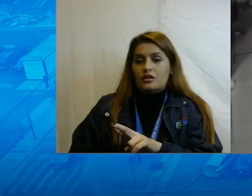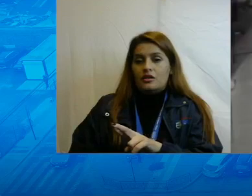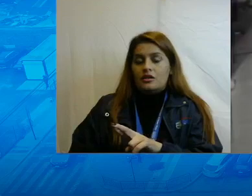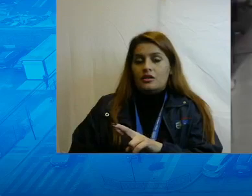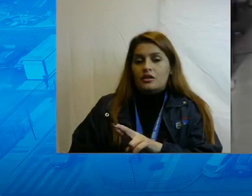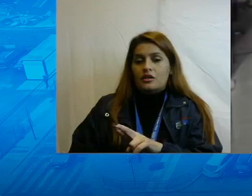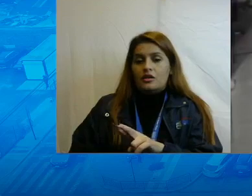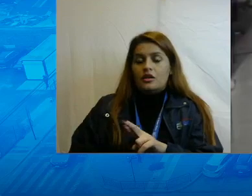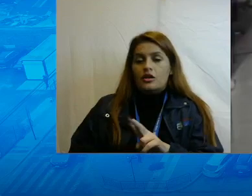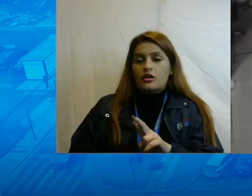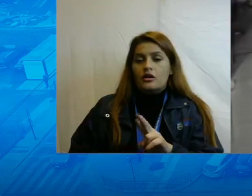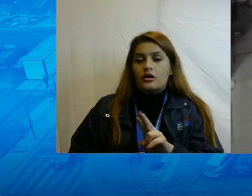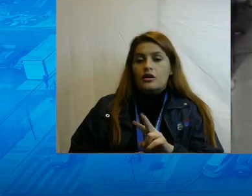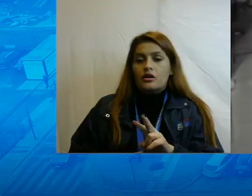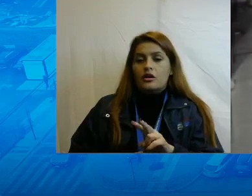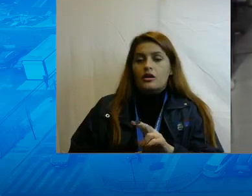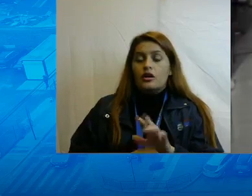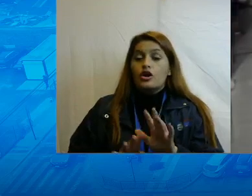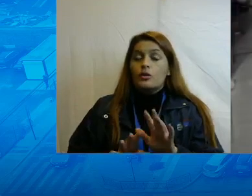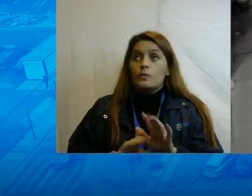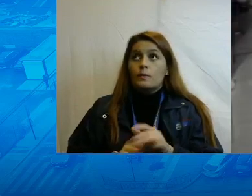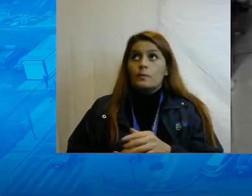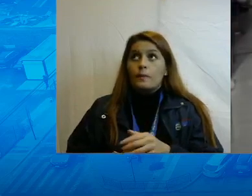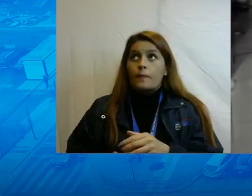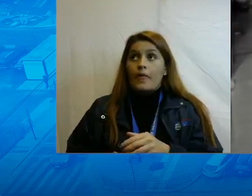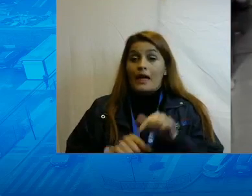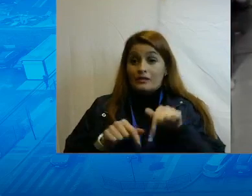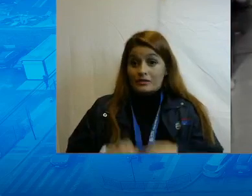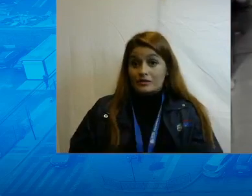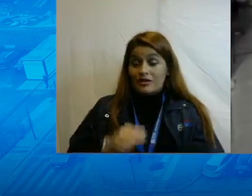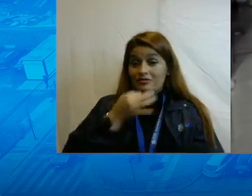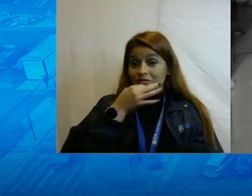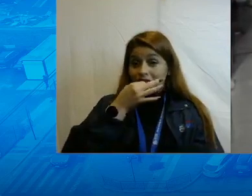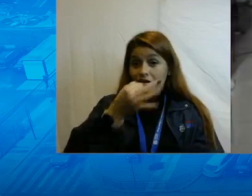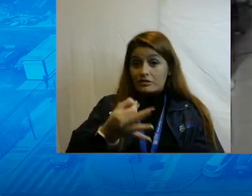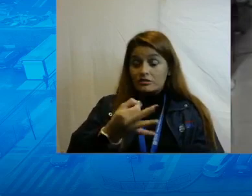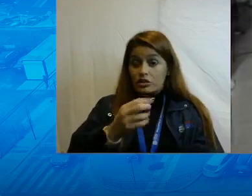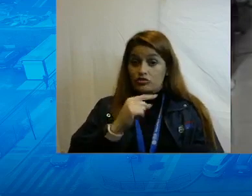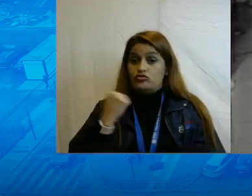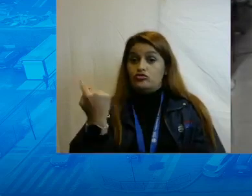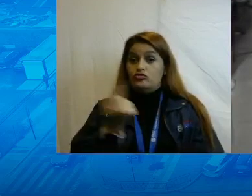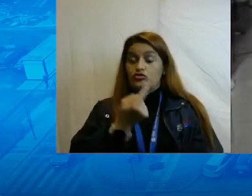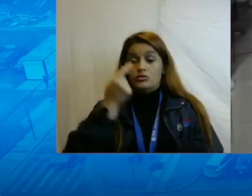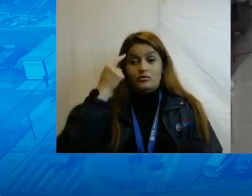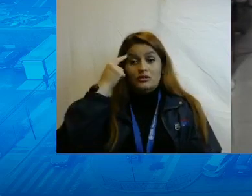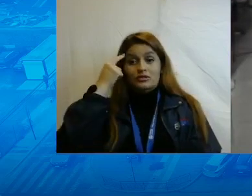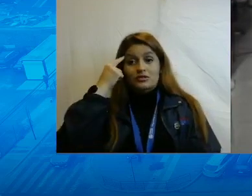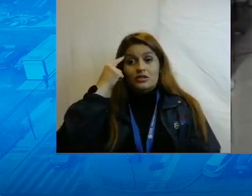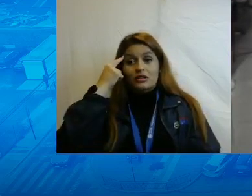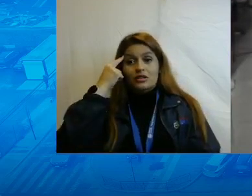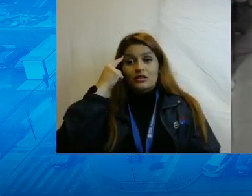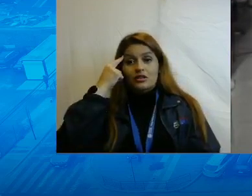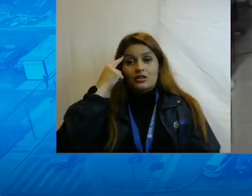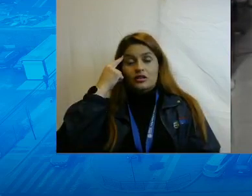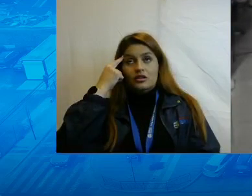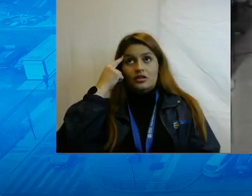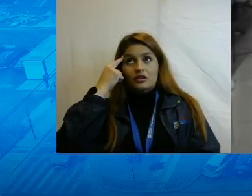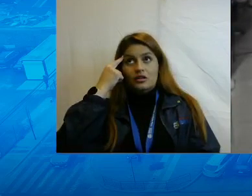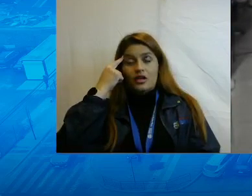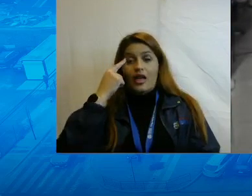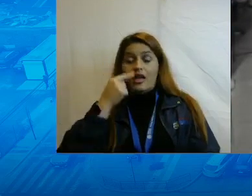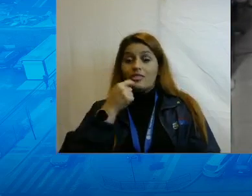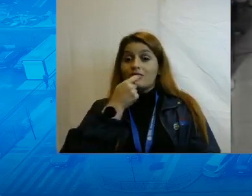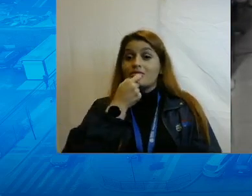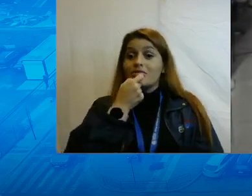denuncia o observación o requerimiento que se plantee en este consejo se toma como alguna denuncia